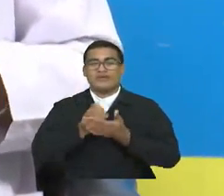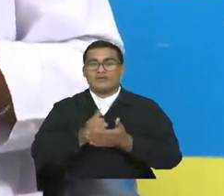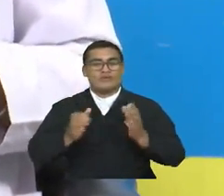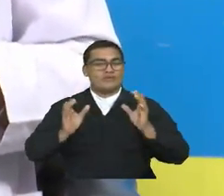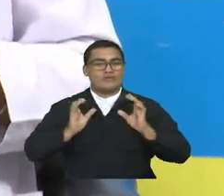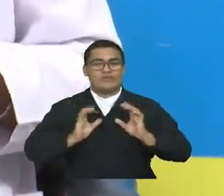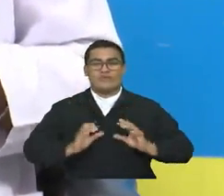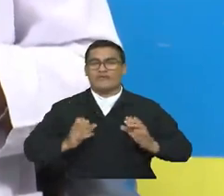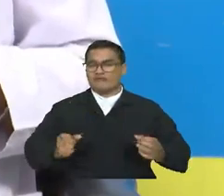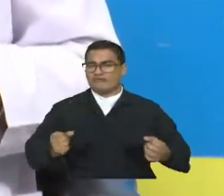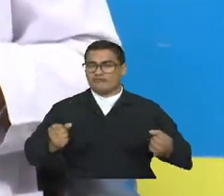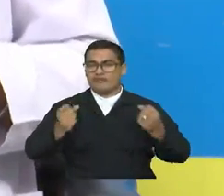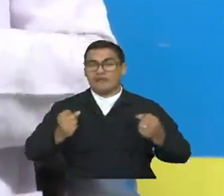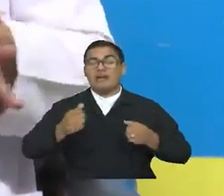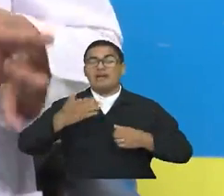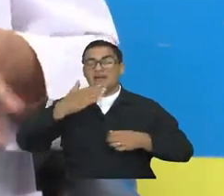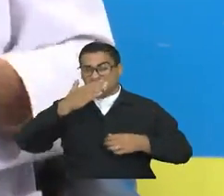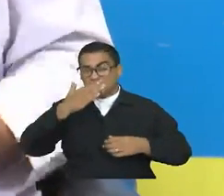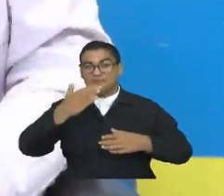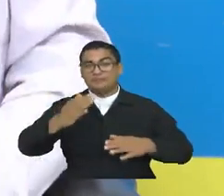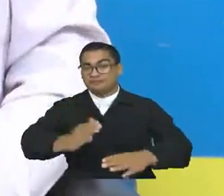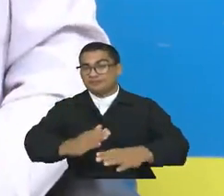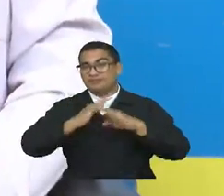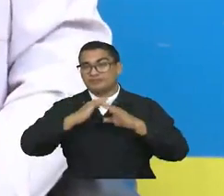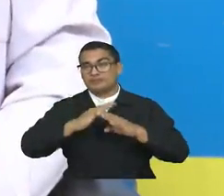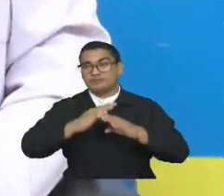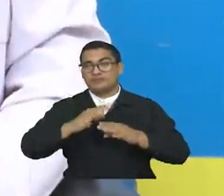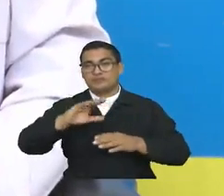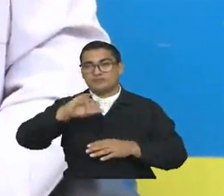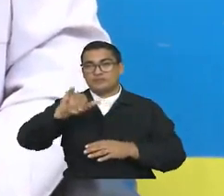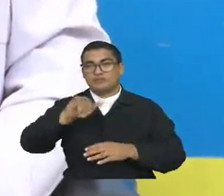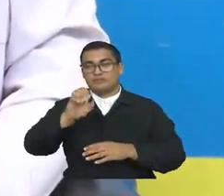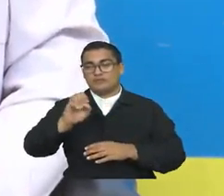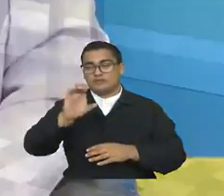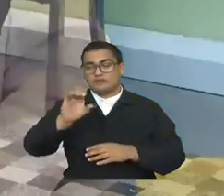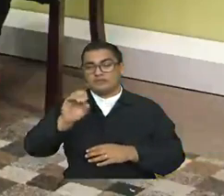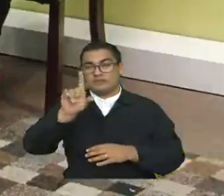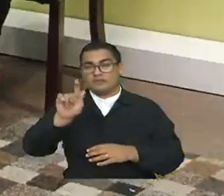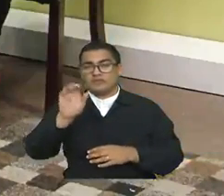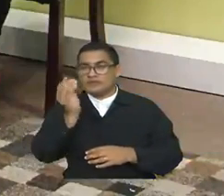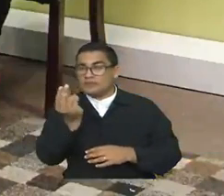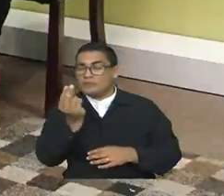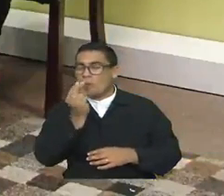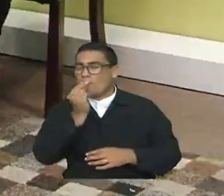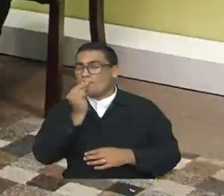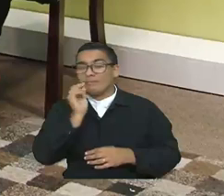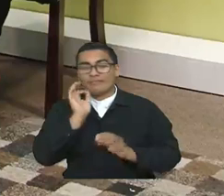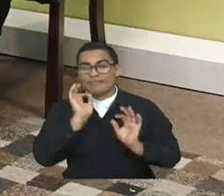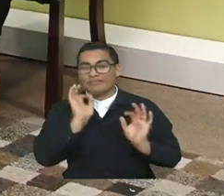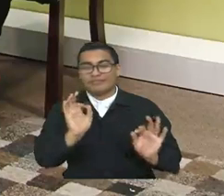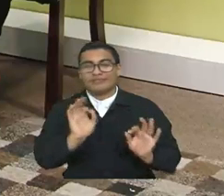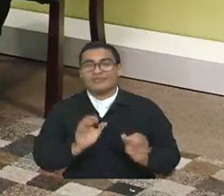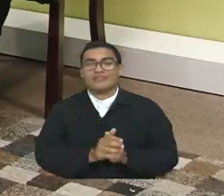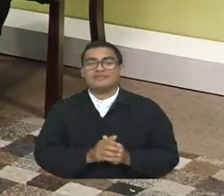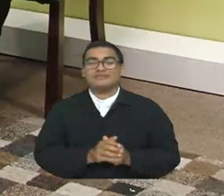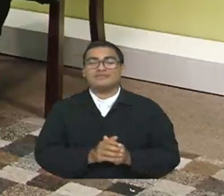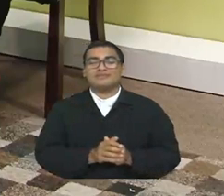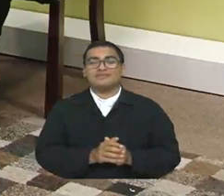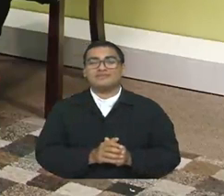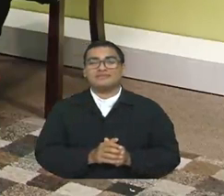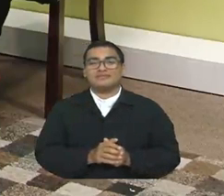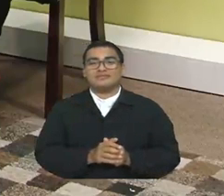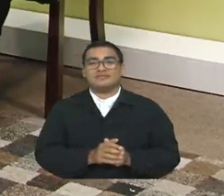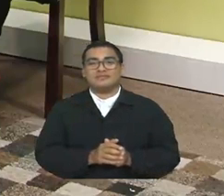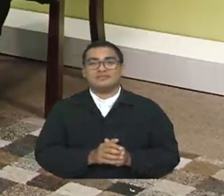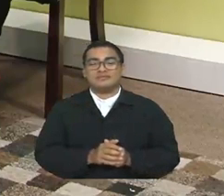inmunológico para los resfriados que también están y ahorita que, en alta. Rico, aquel jocote que tienen, qué grueso, ¿eh? Qué rico. Sí, está, bueno, están saliendo lo que